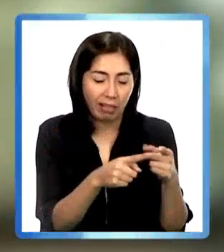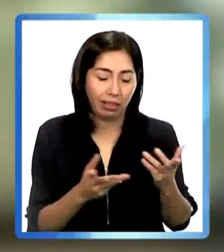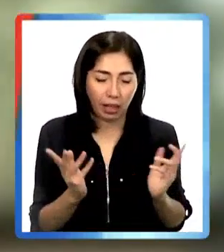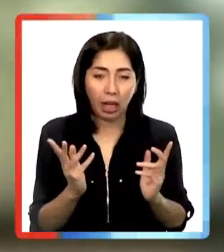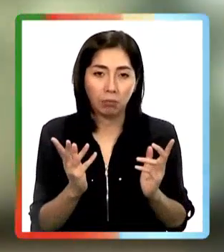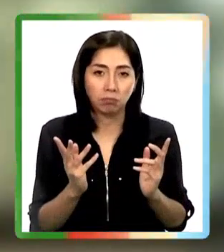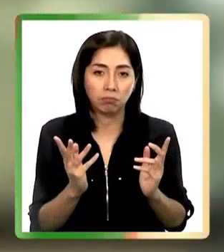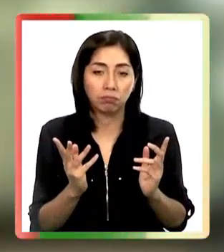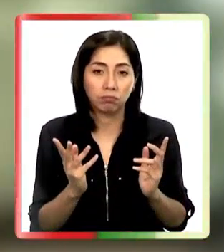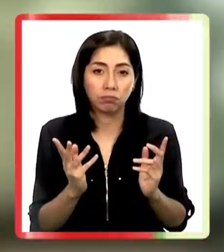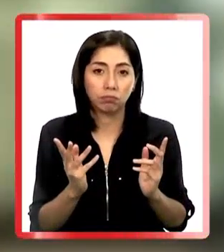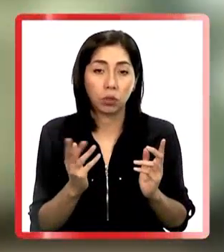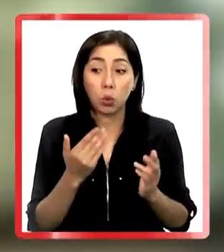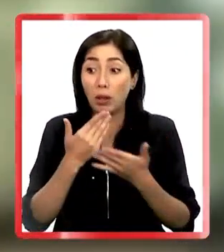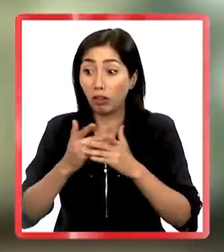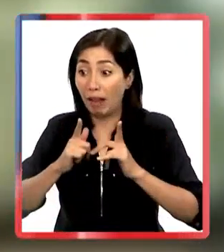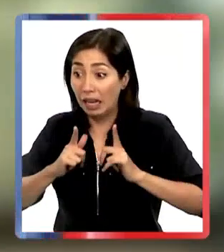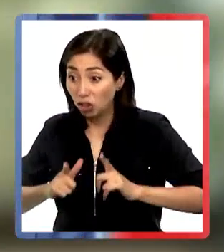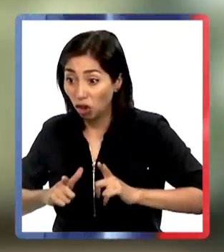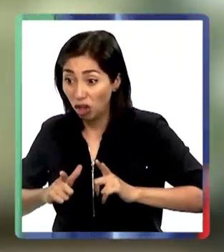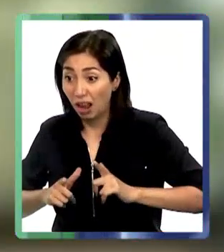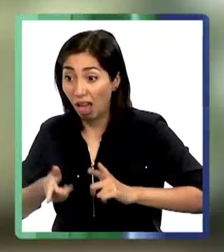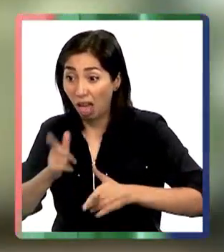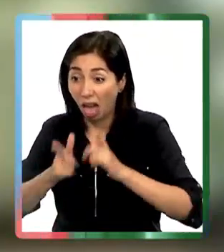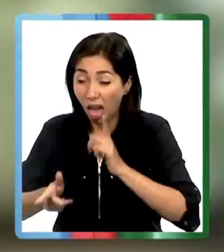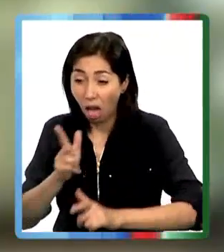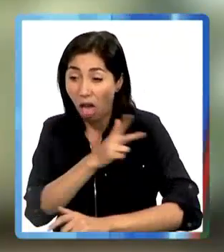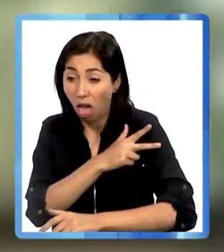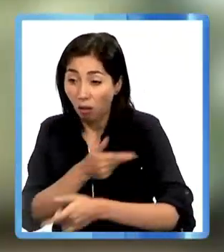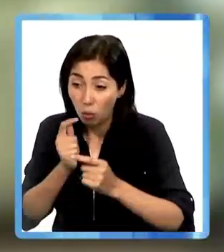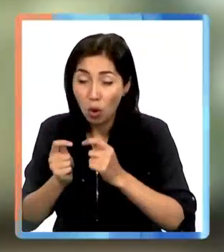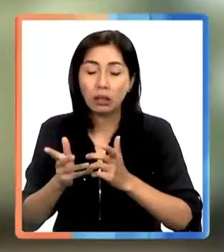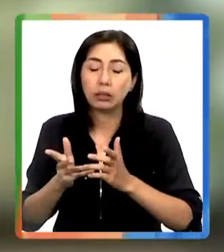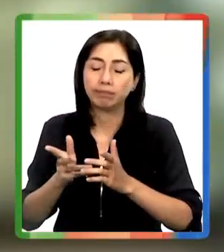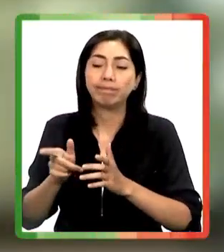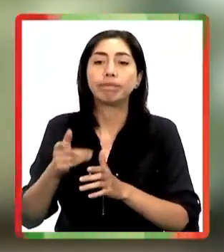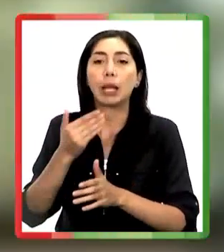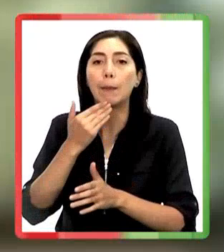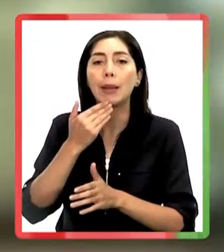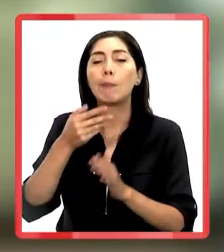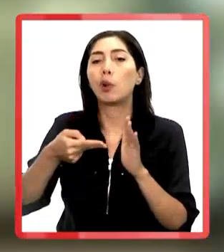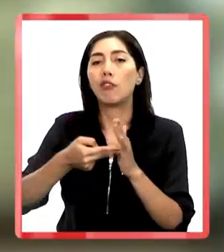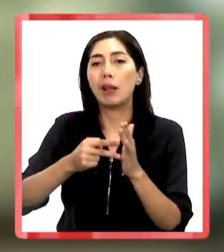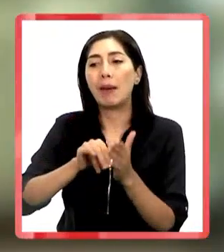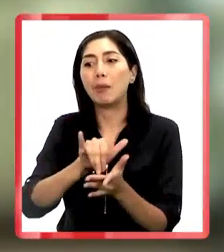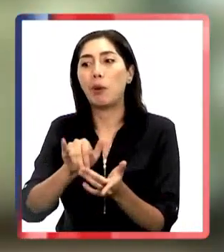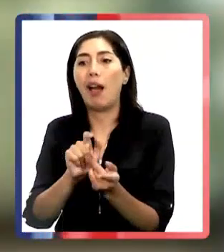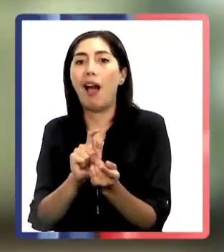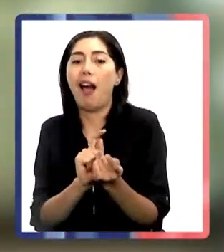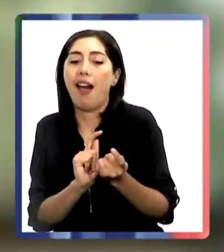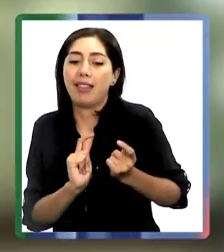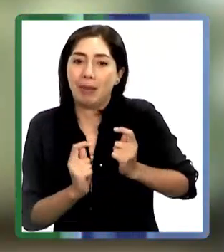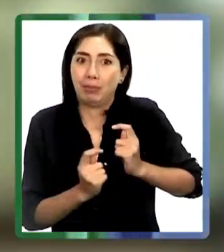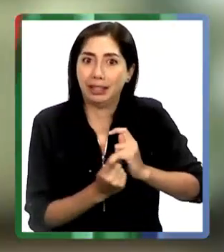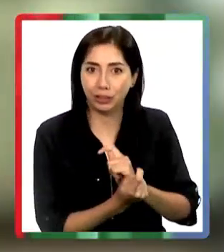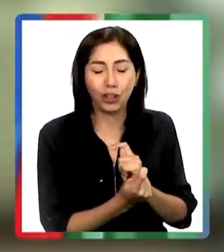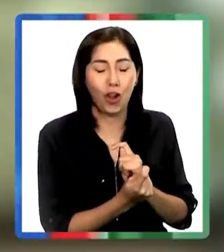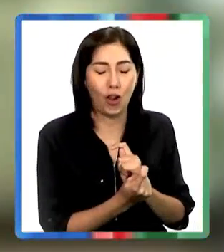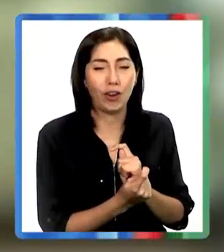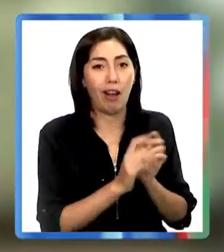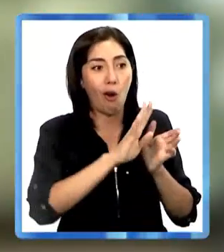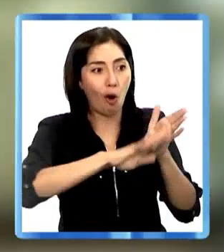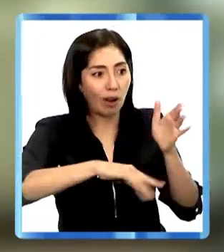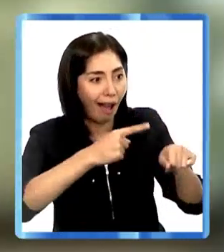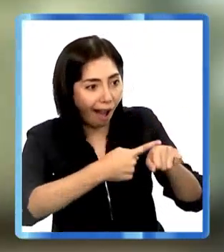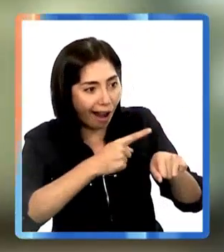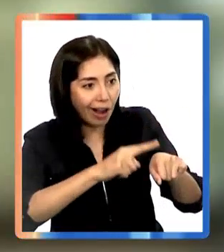más fuertes, por decirlo de alguna manera, durante el periodo de vacaciones, eso va a generar una mayor dificultad en la adaptación a la vida, al